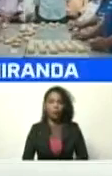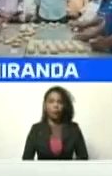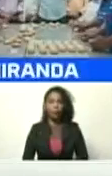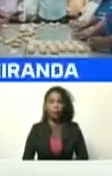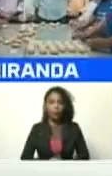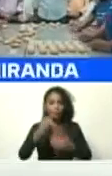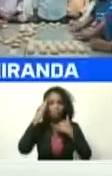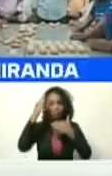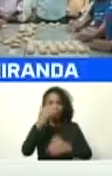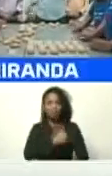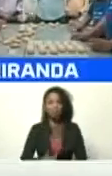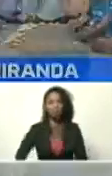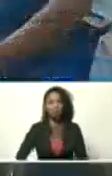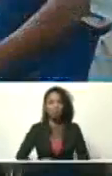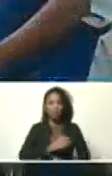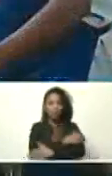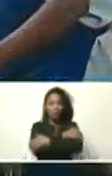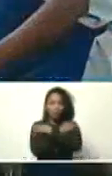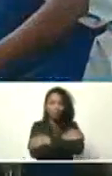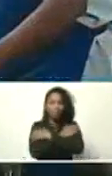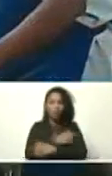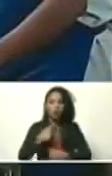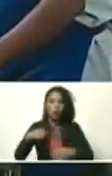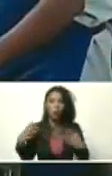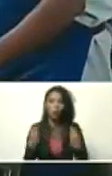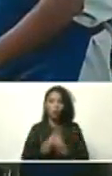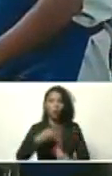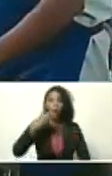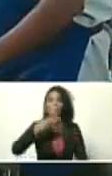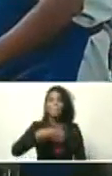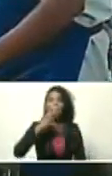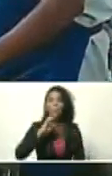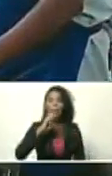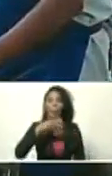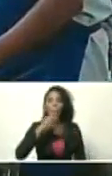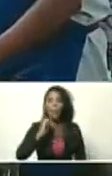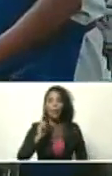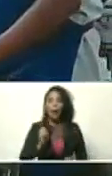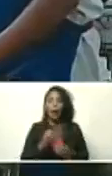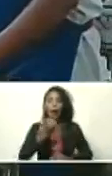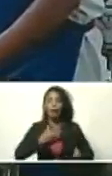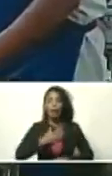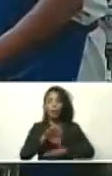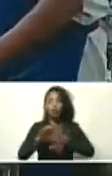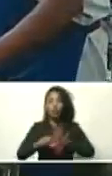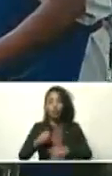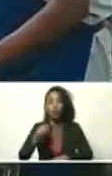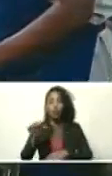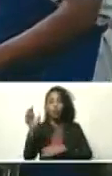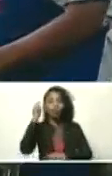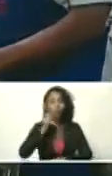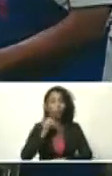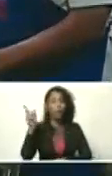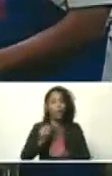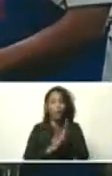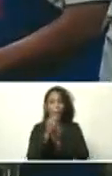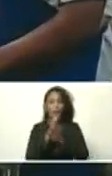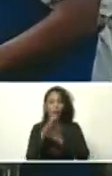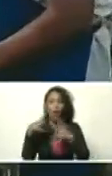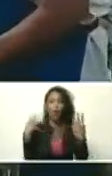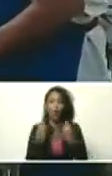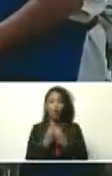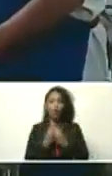Saludos, presidente. Un abrazo. Aquí estoy con el gran Pepe, el alcalde del municipio de Sucre, con todo el equipo de Emprender Juntos, del